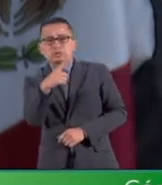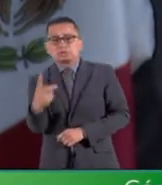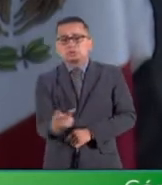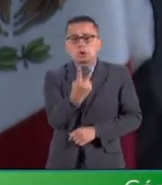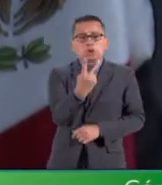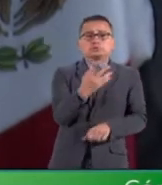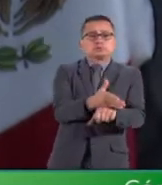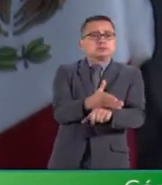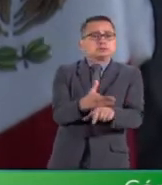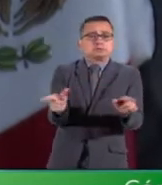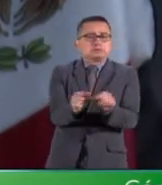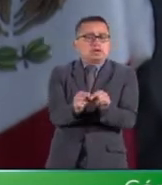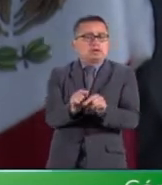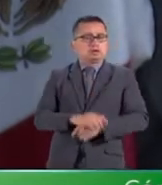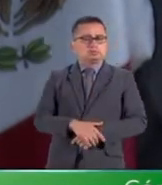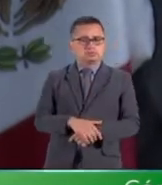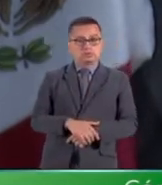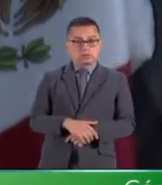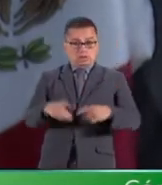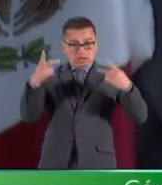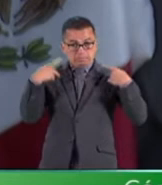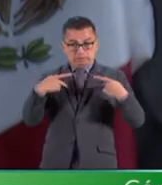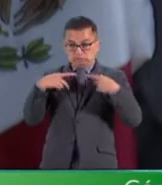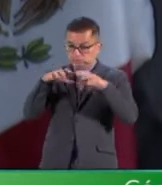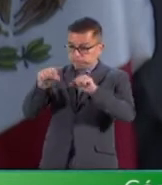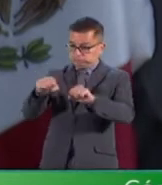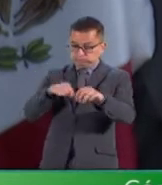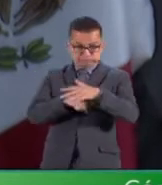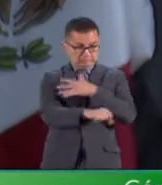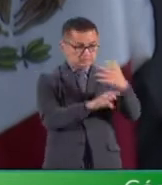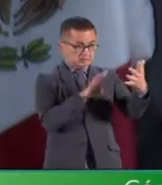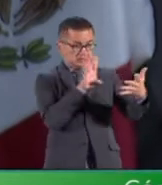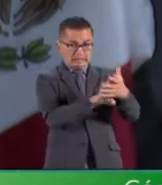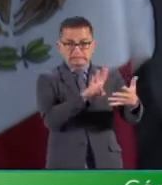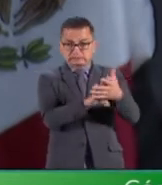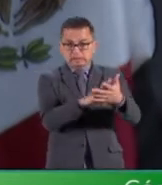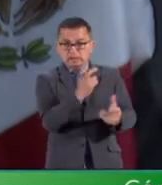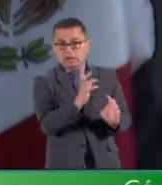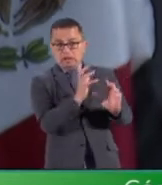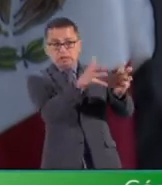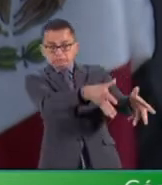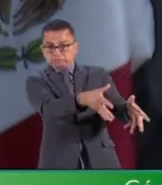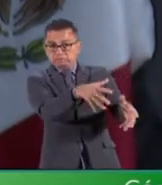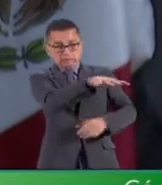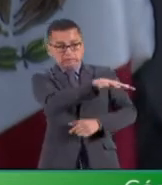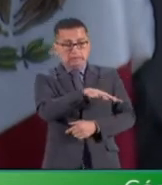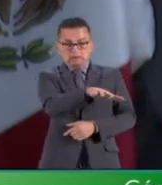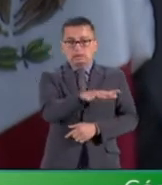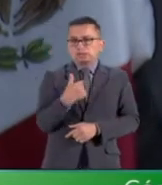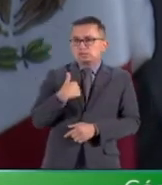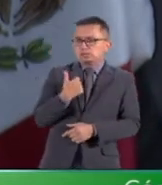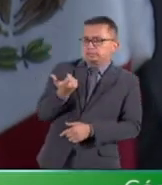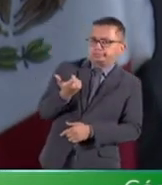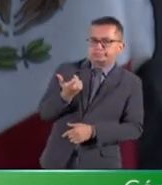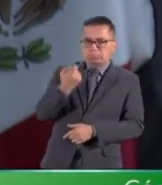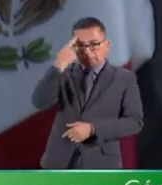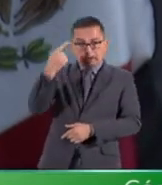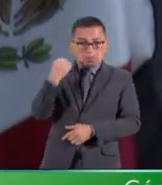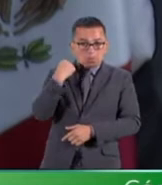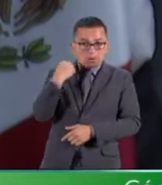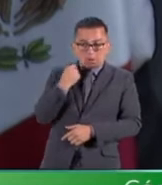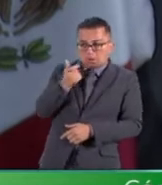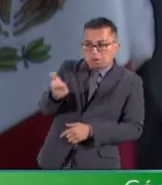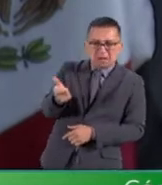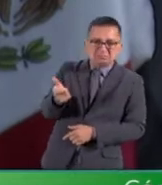en prisión no cuenta con los recursos necesarios para pagar abogados que los defienda. Se tiene